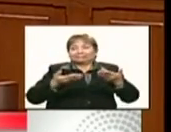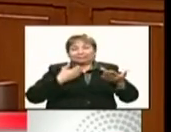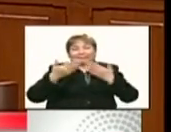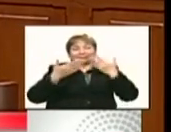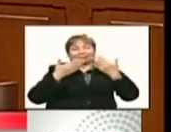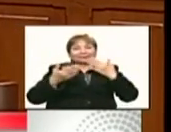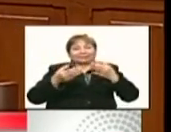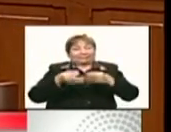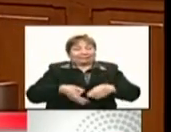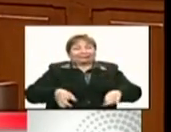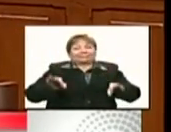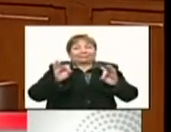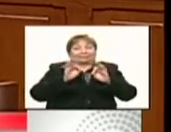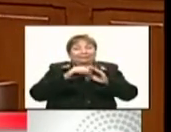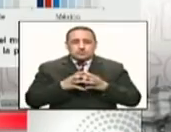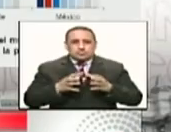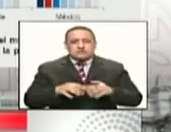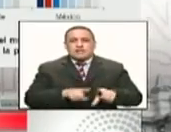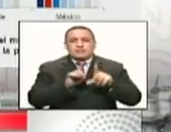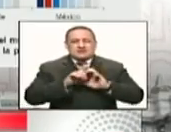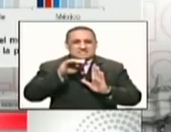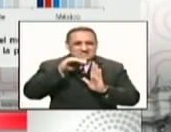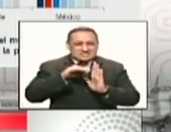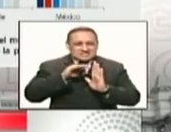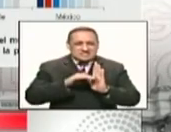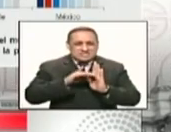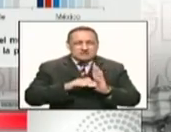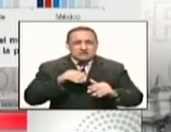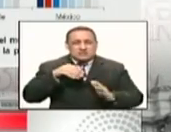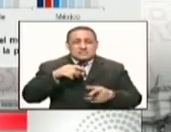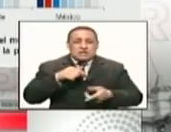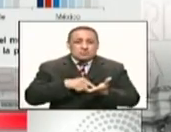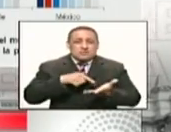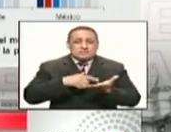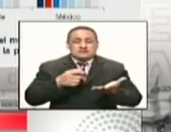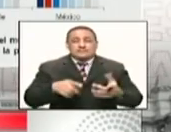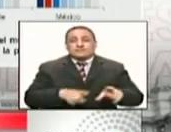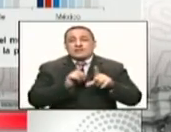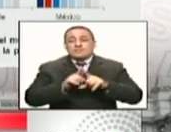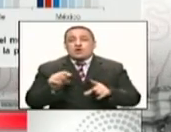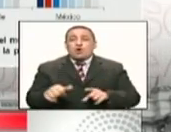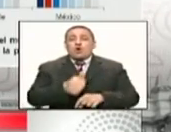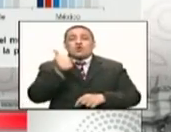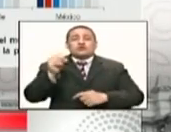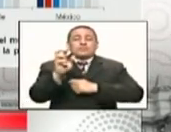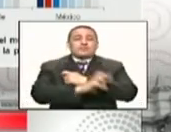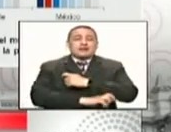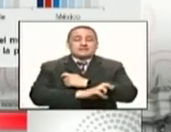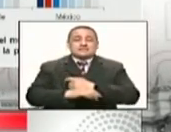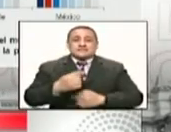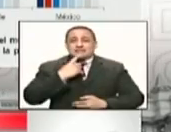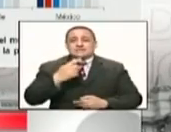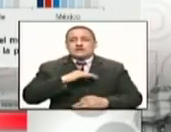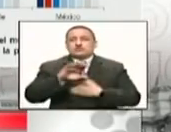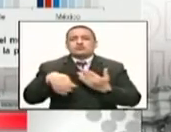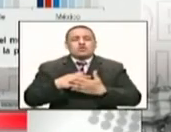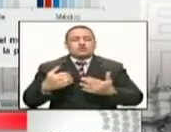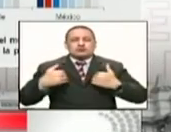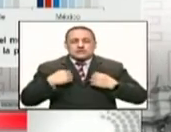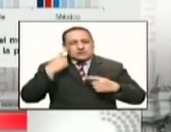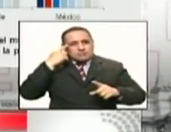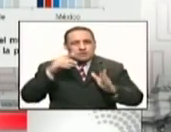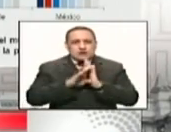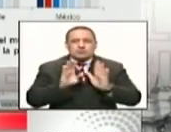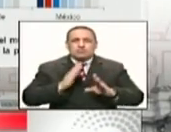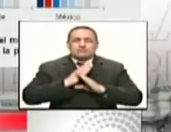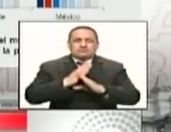es pertinente, ¿no? Porque además yo personalmente, y eso lo hemos dicho mucho en la cátedra universitaria y en la academia,